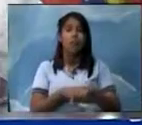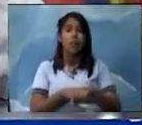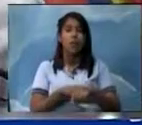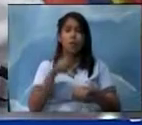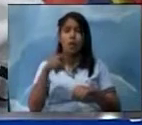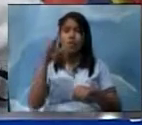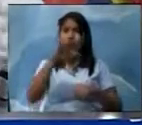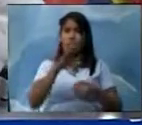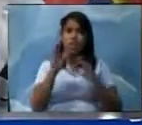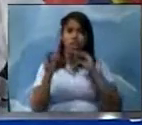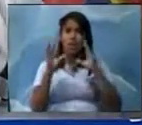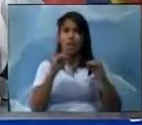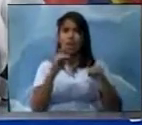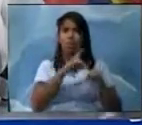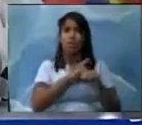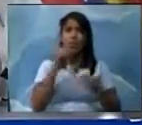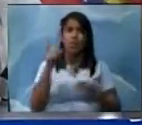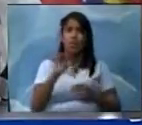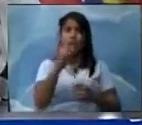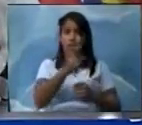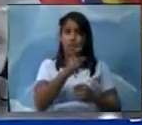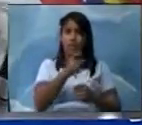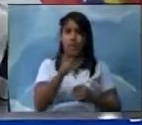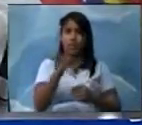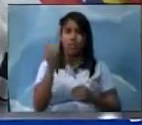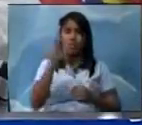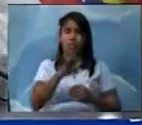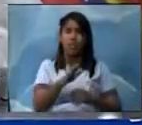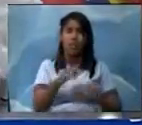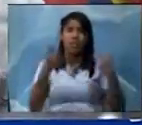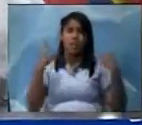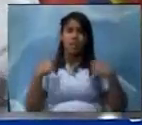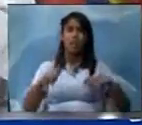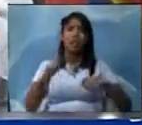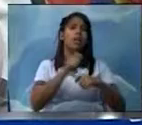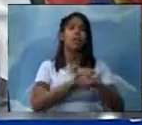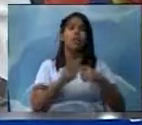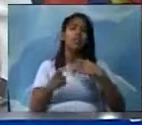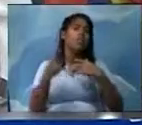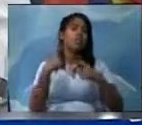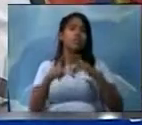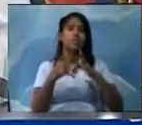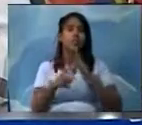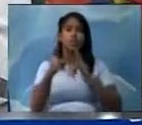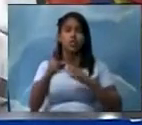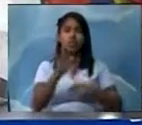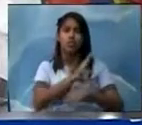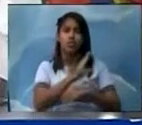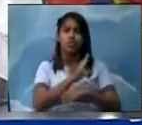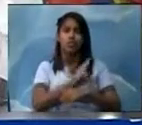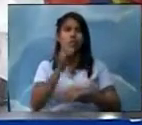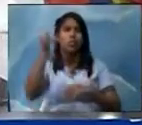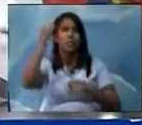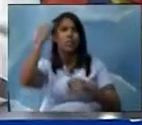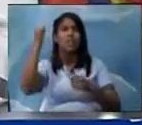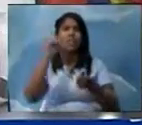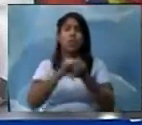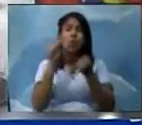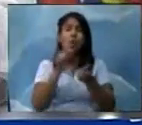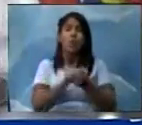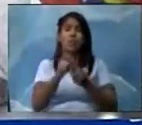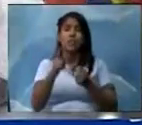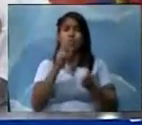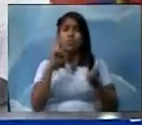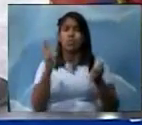ellos estaban hablando de la mente ellos estaban tratando de disfrazar su ignorancia